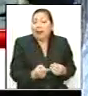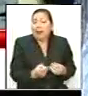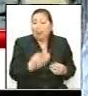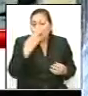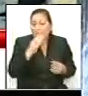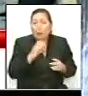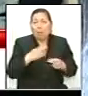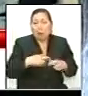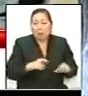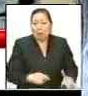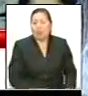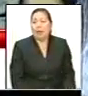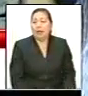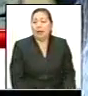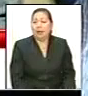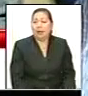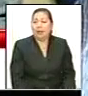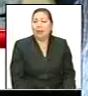Asamblea Popular.